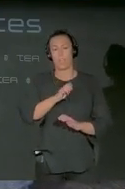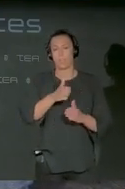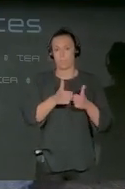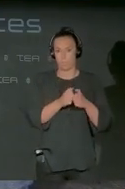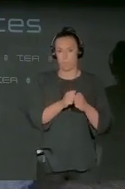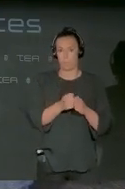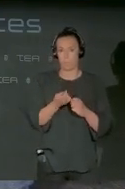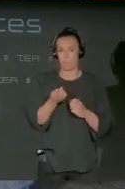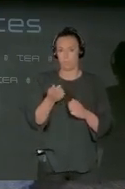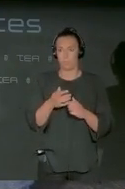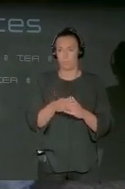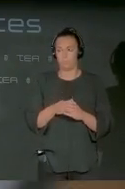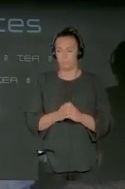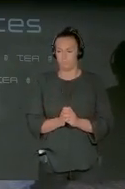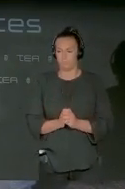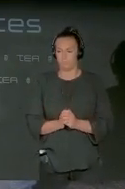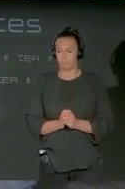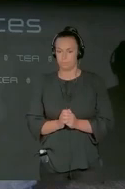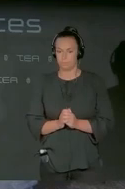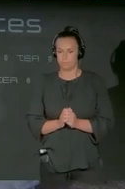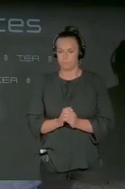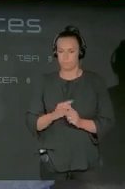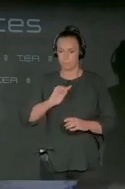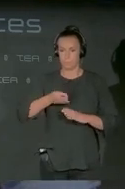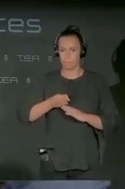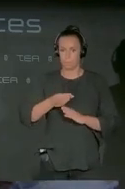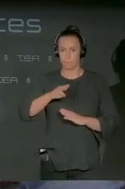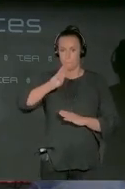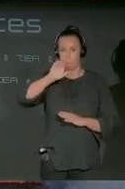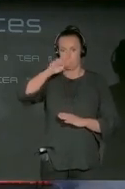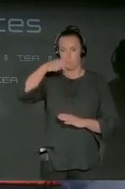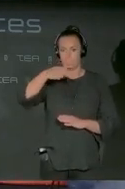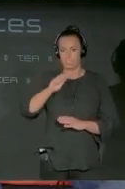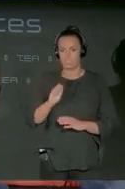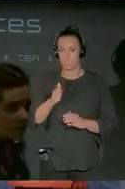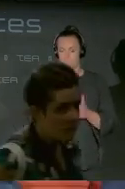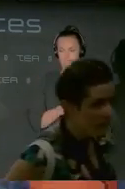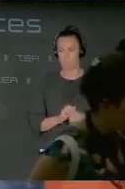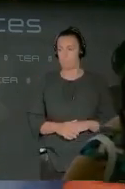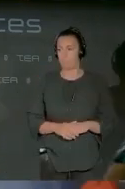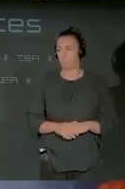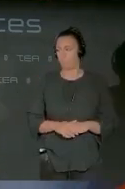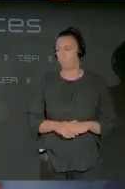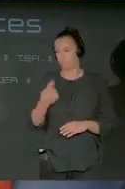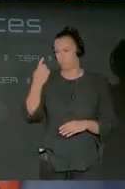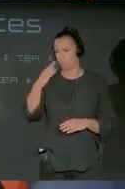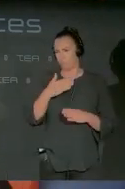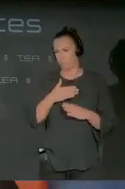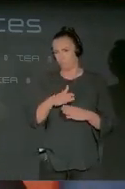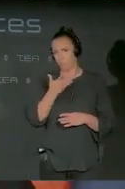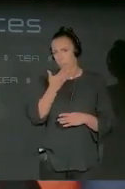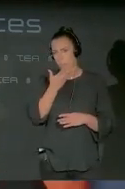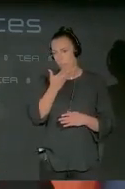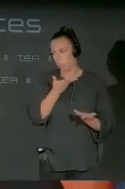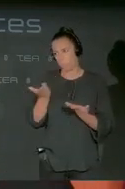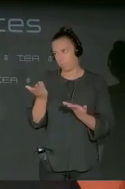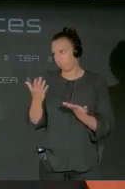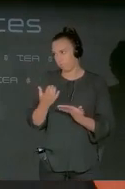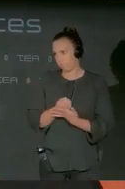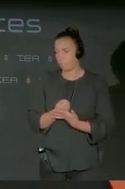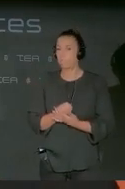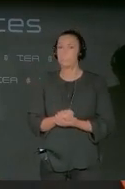Age Rating System. Video Games Europe, aunque imagino que es de sobra conocida por todos, pero por hacer un poco de repaso,